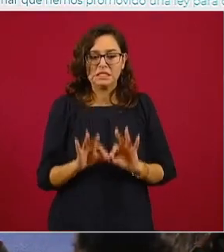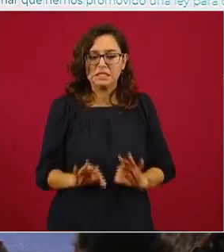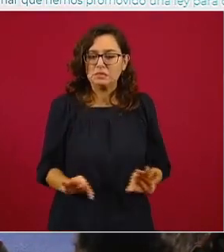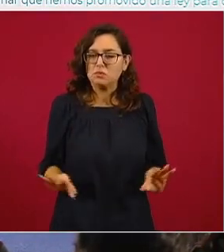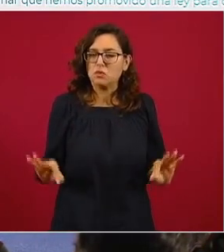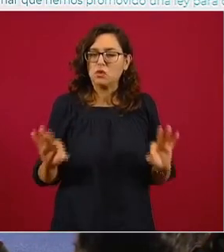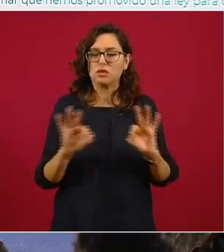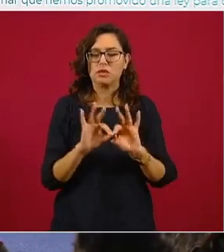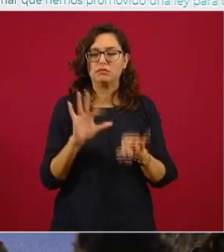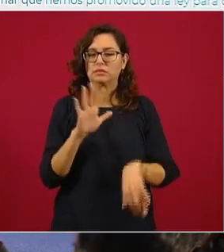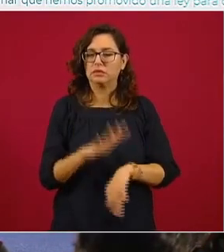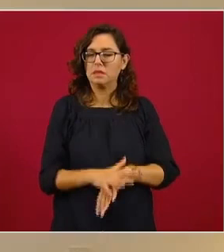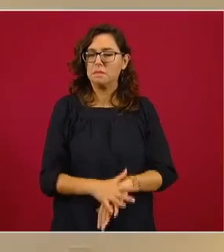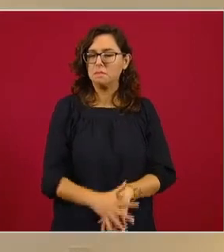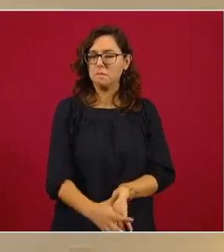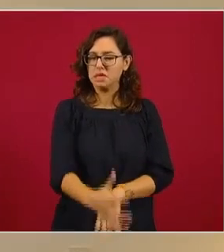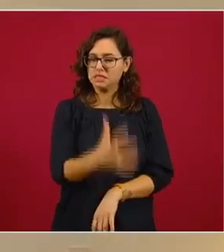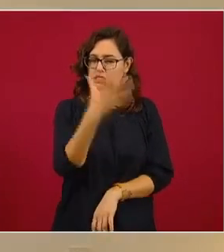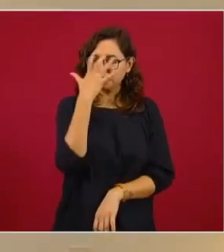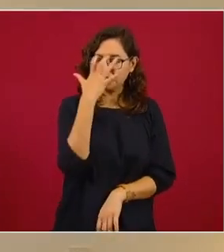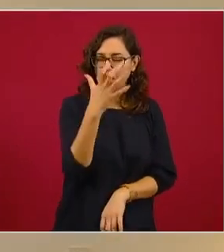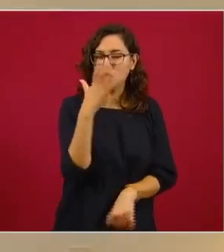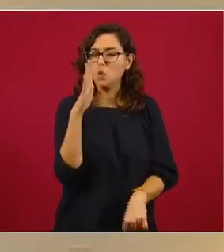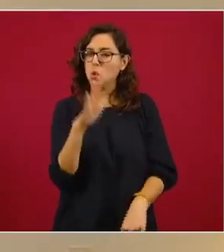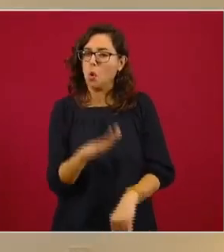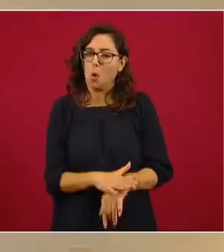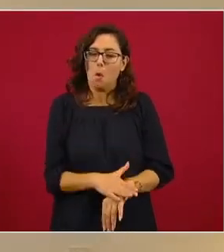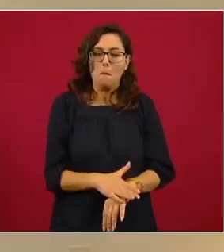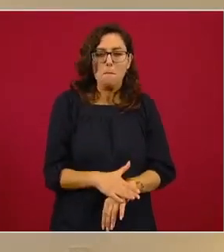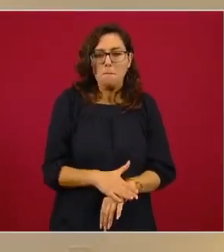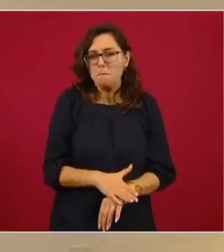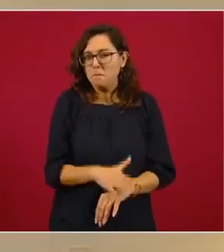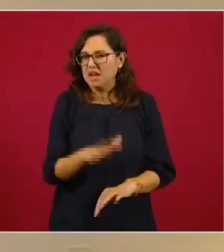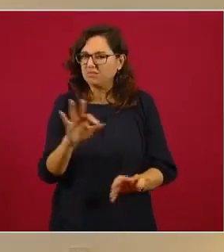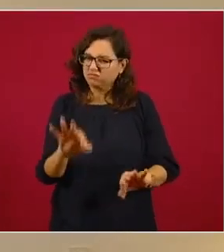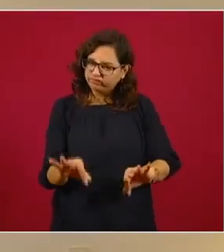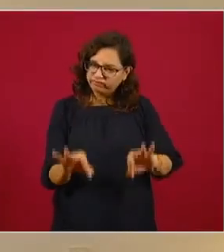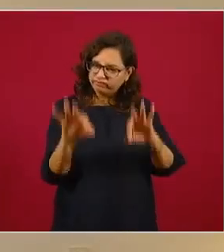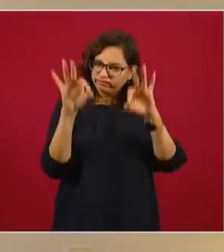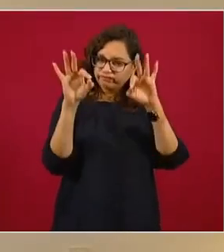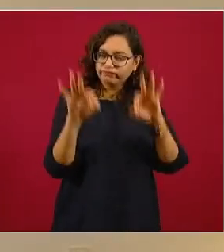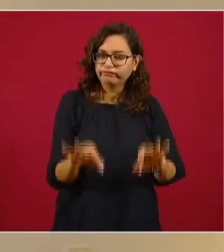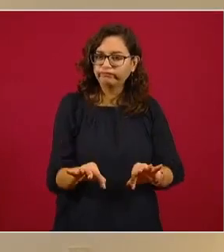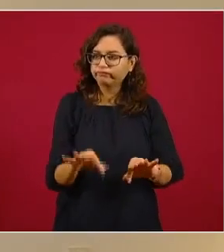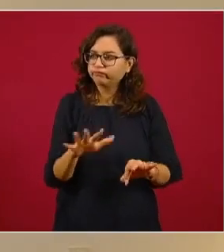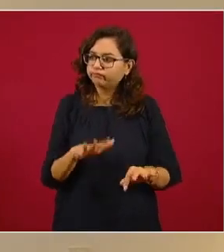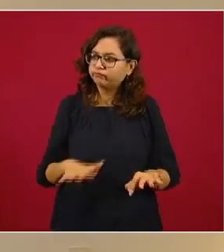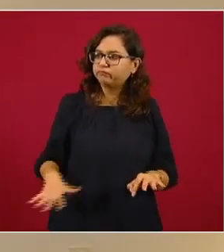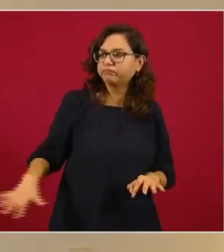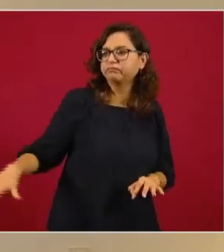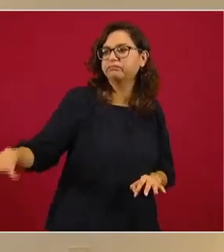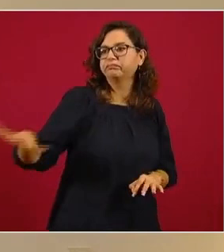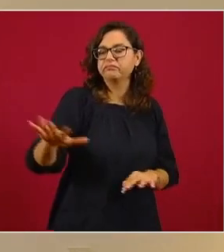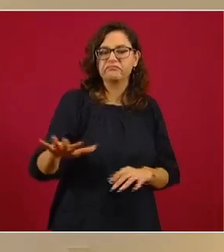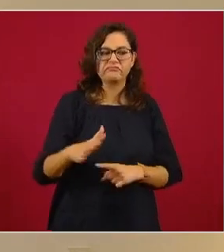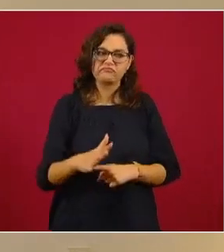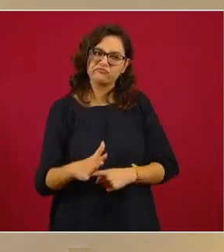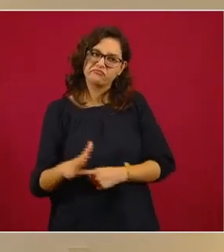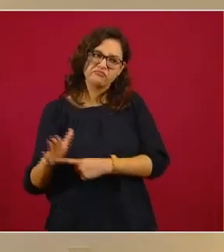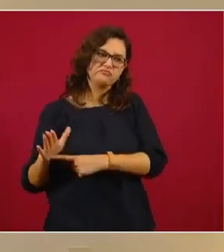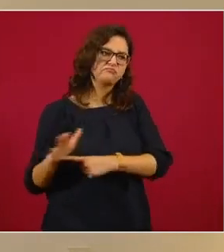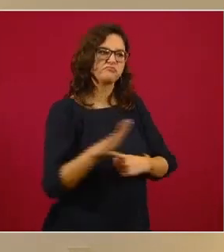condena al régimen neoliberal, dejar en claro su manifiesto fracaso y